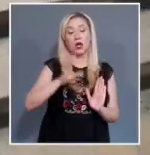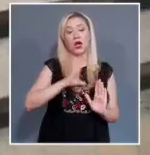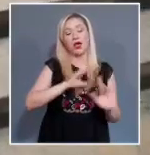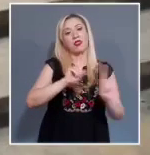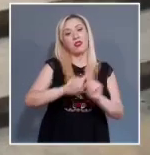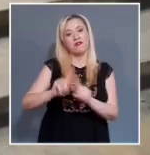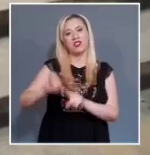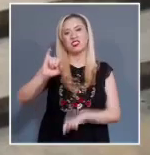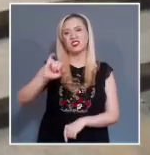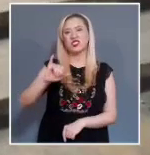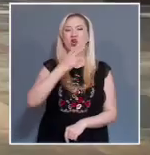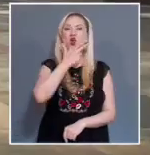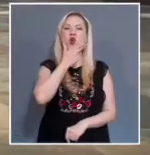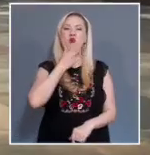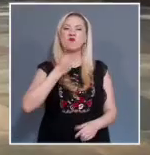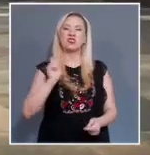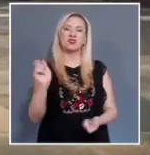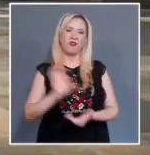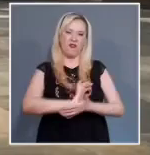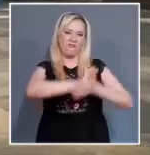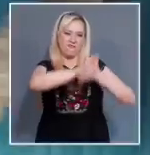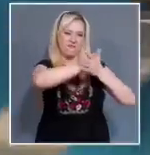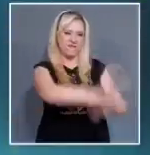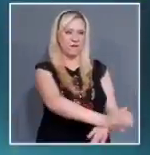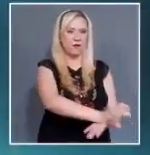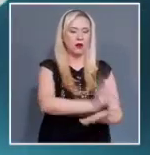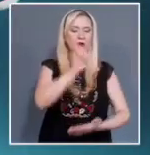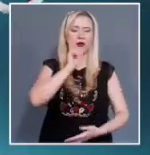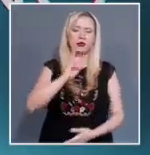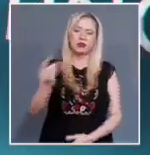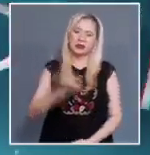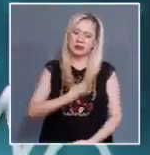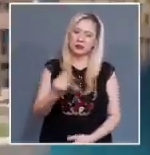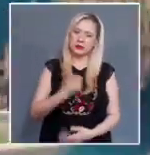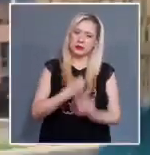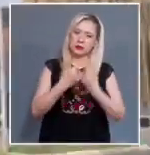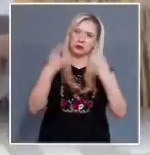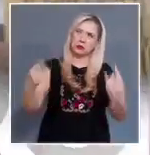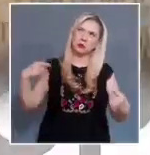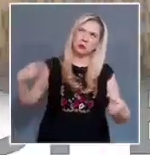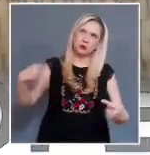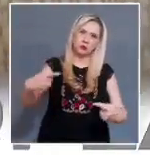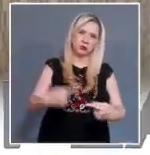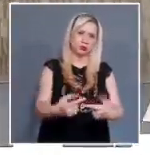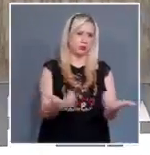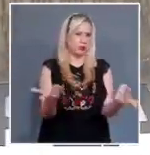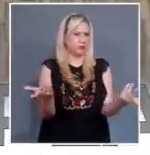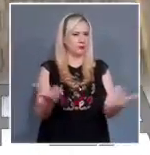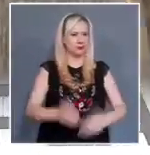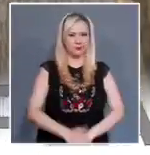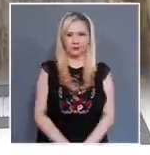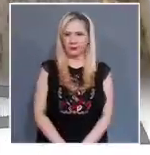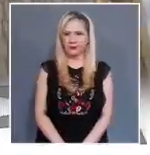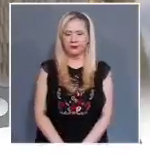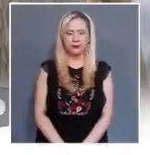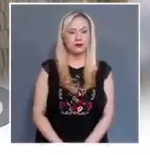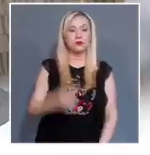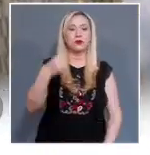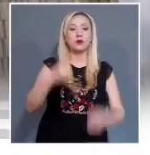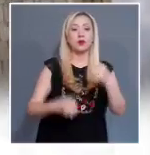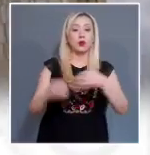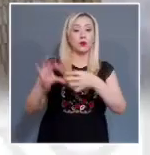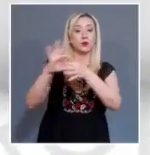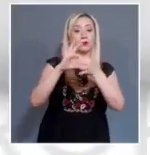lo largo de la historia han debido soportar en silencio. El Tribunal General de la Unión Europea desestimó